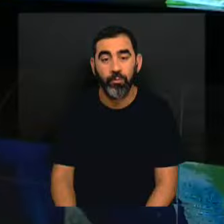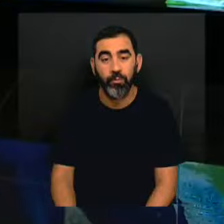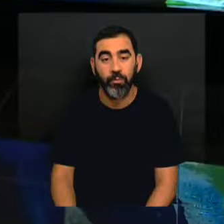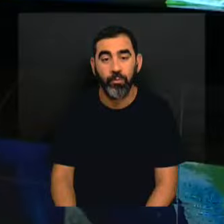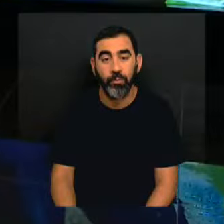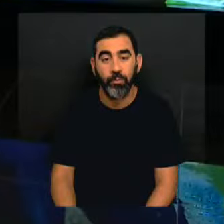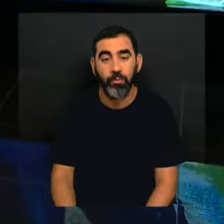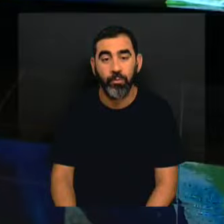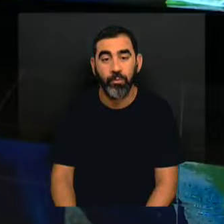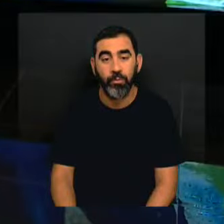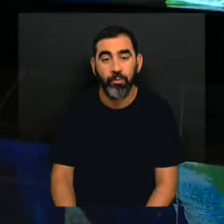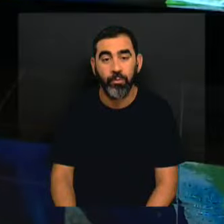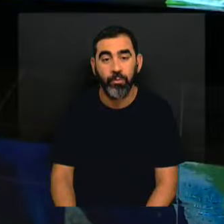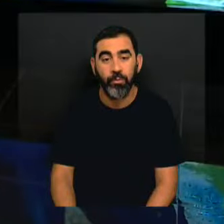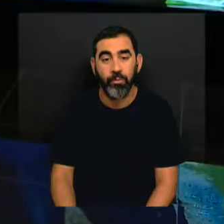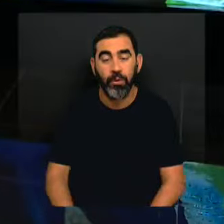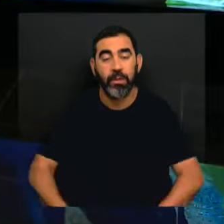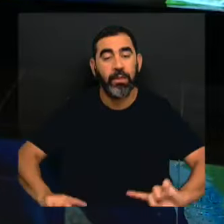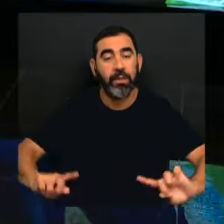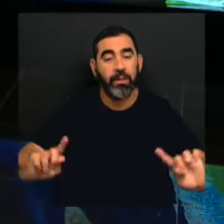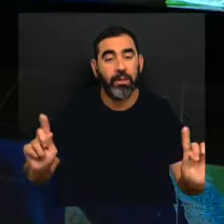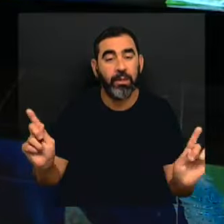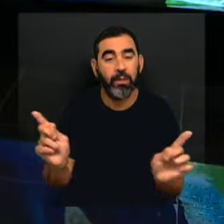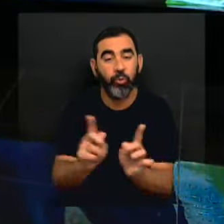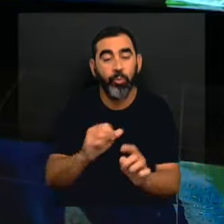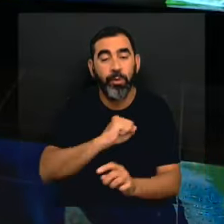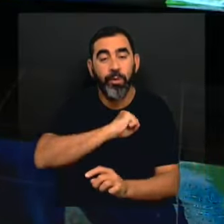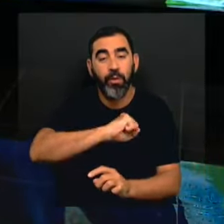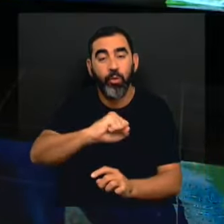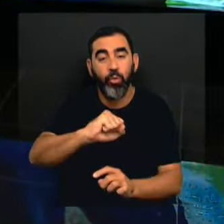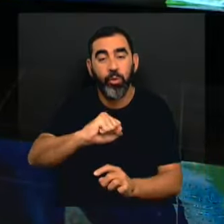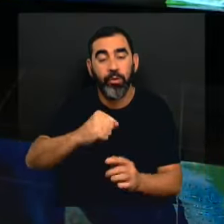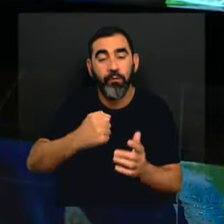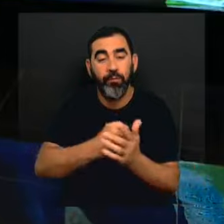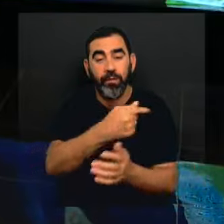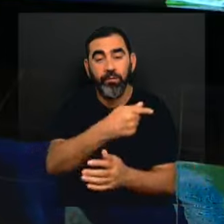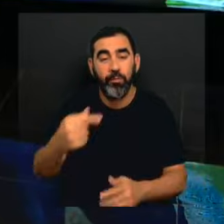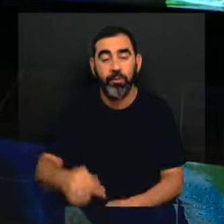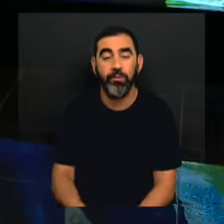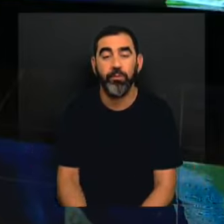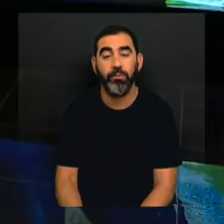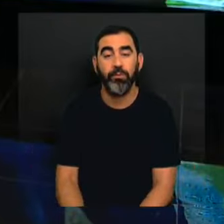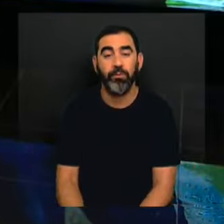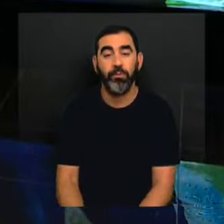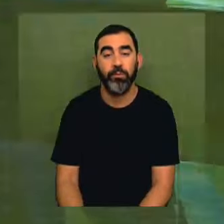ocular vemos ahora un resumen de los goles de la sexta fecha